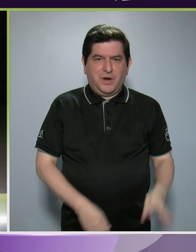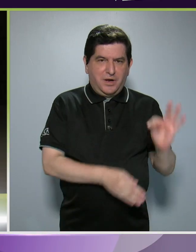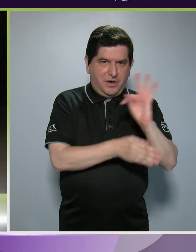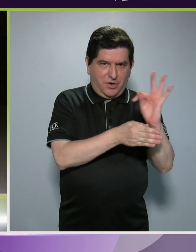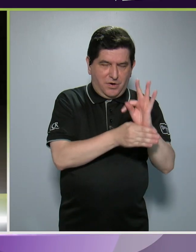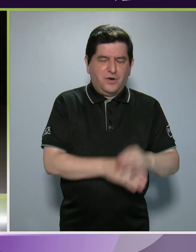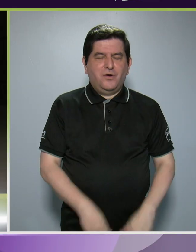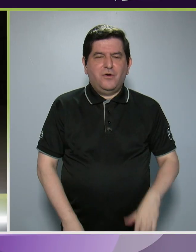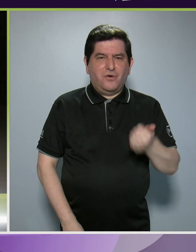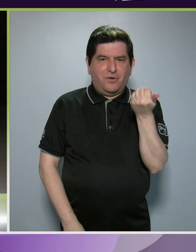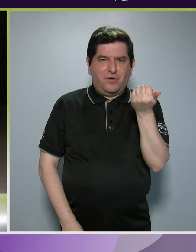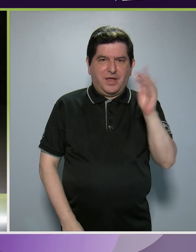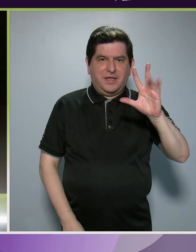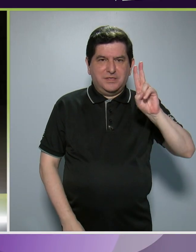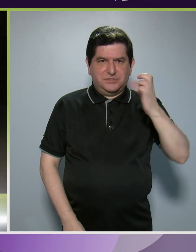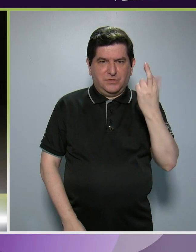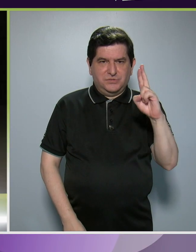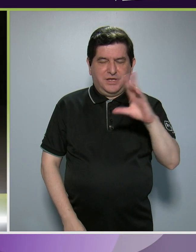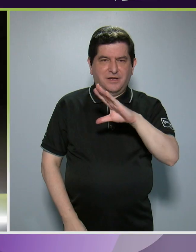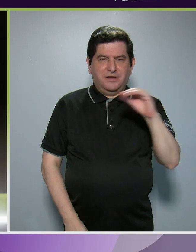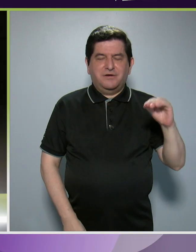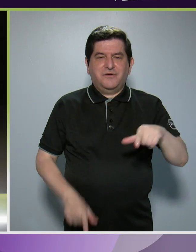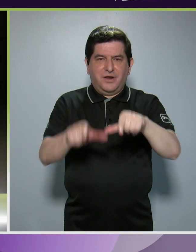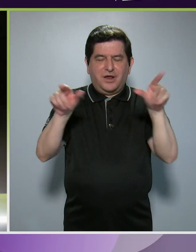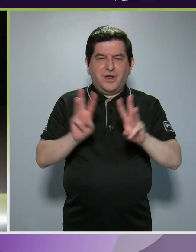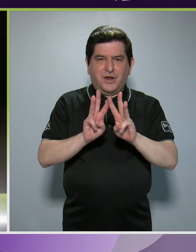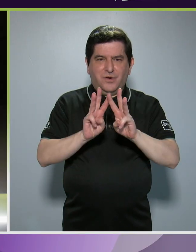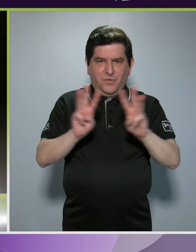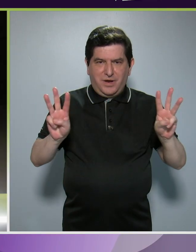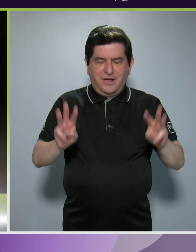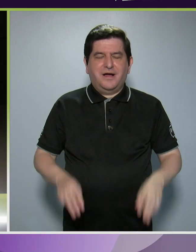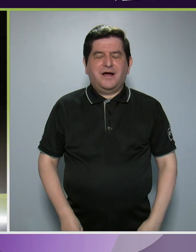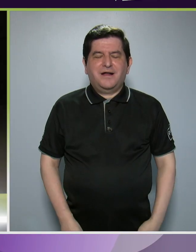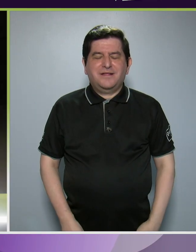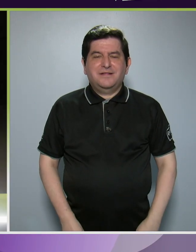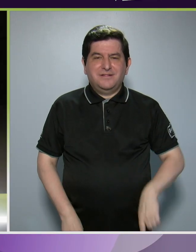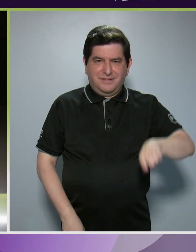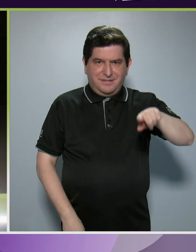través de 15 UCR como el sitio web del canal